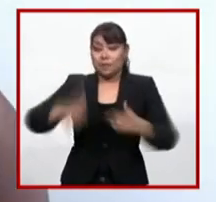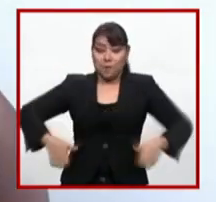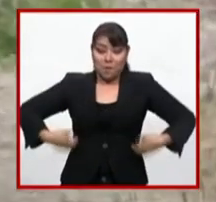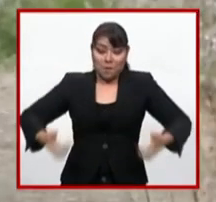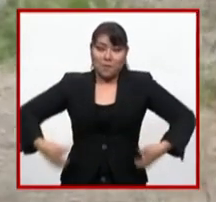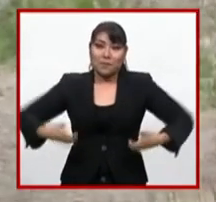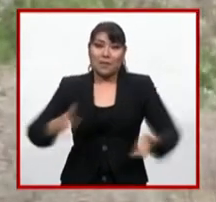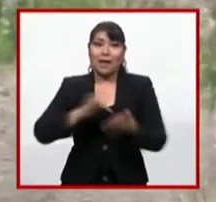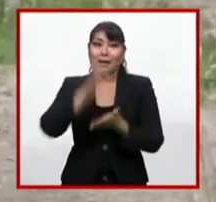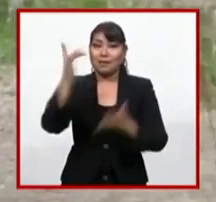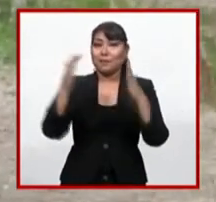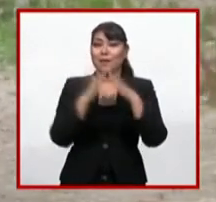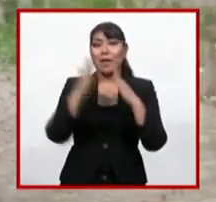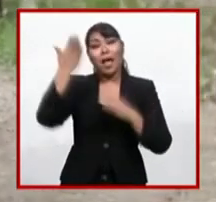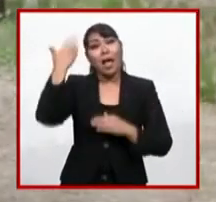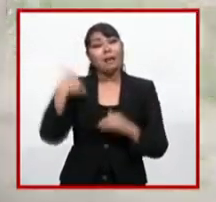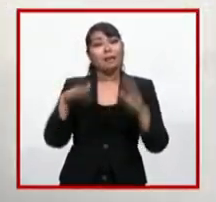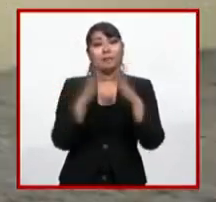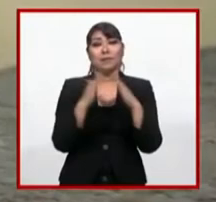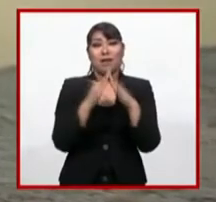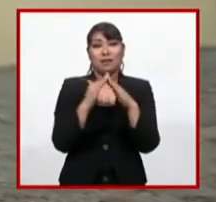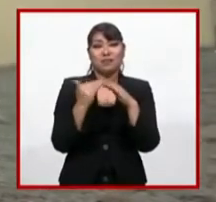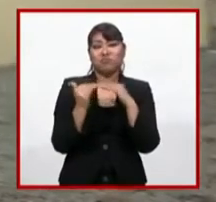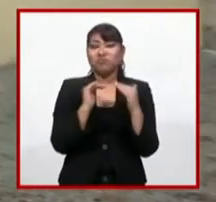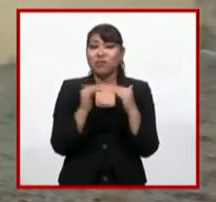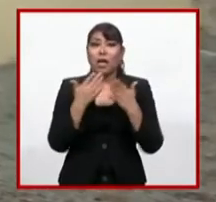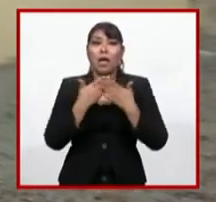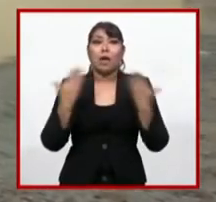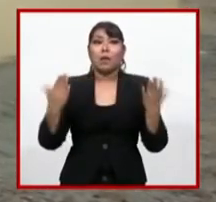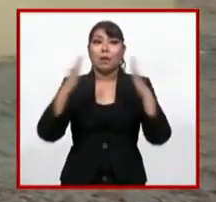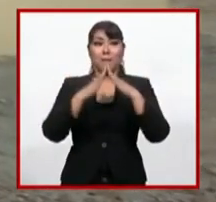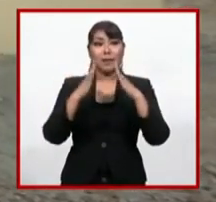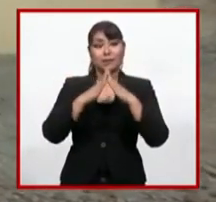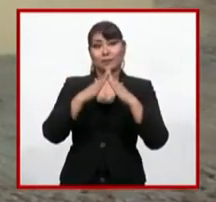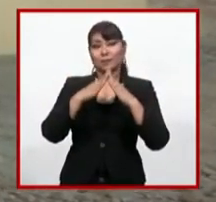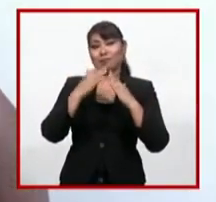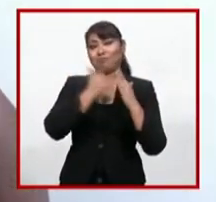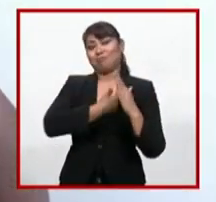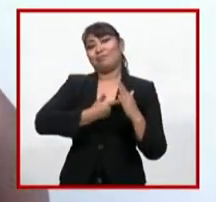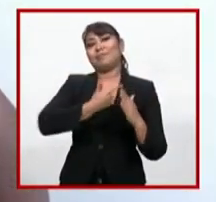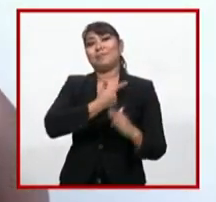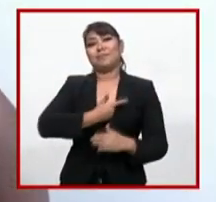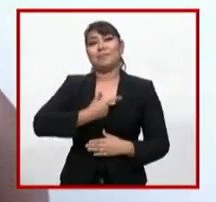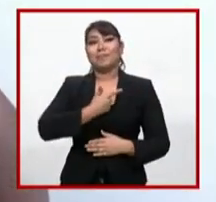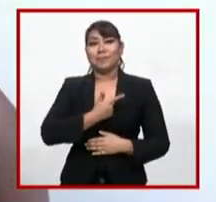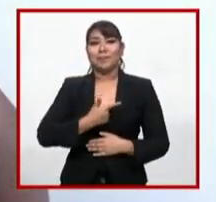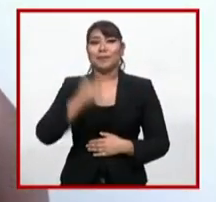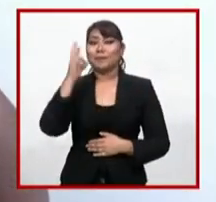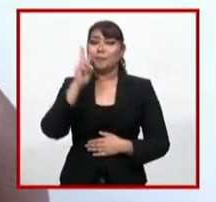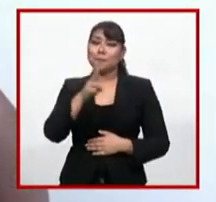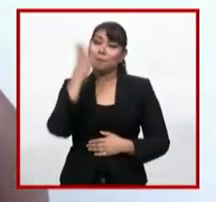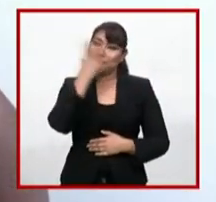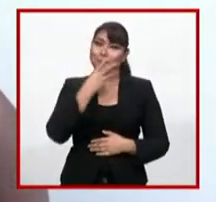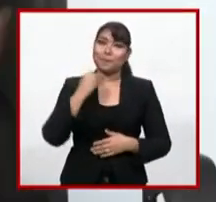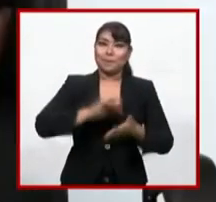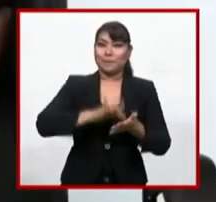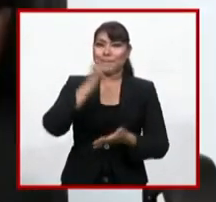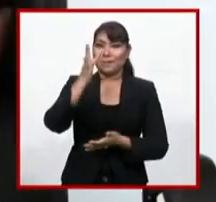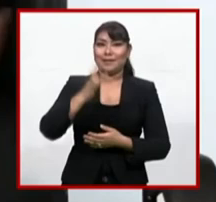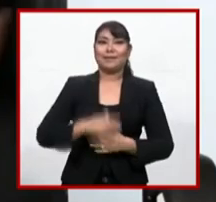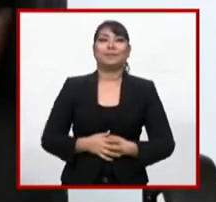por mi casa. Antes mi casa era así y ahora me gusta cómo la están haciendo.